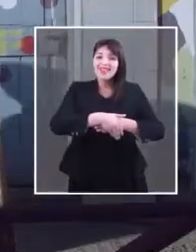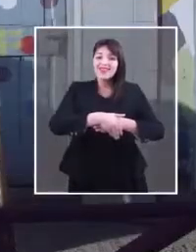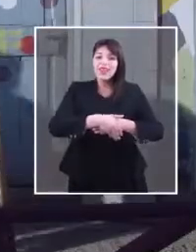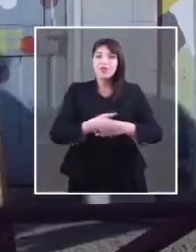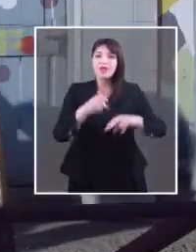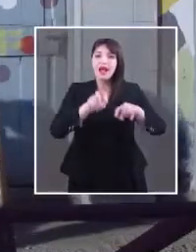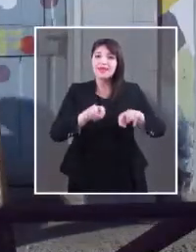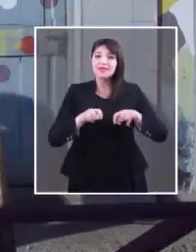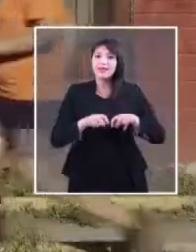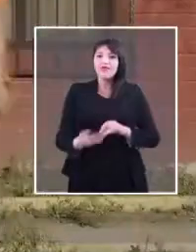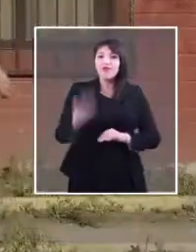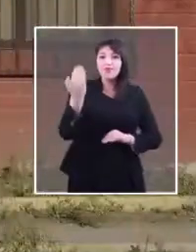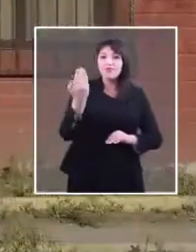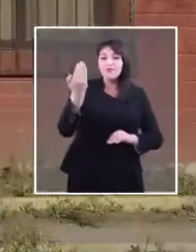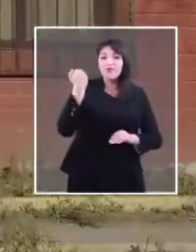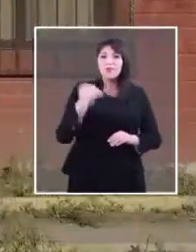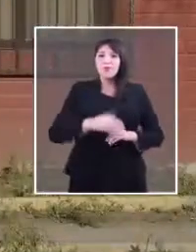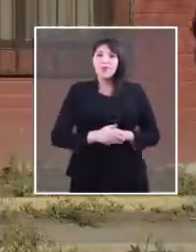tarde, muchachos. Tomen asiento.